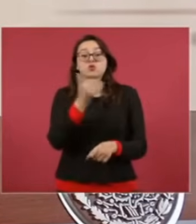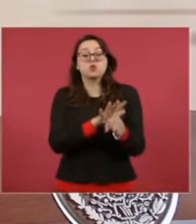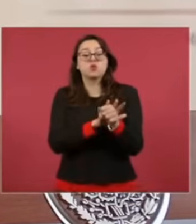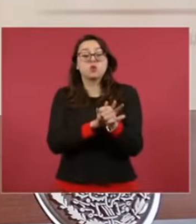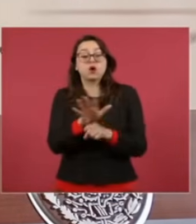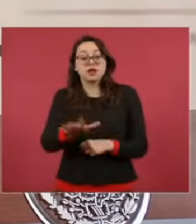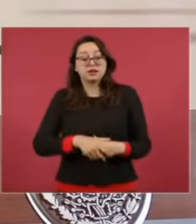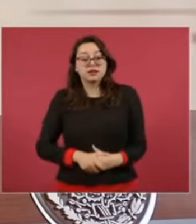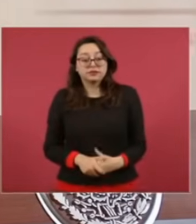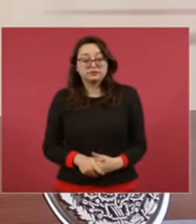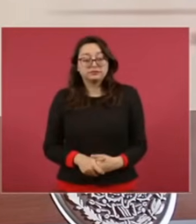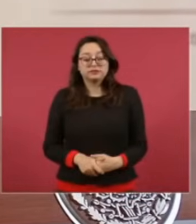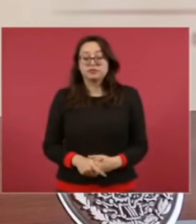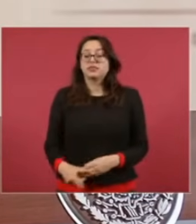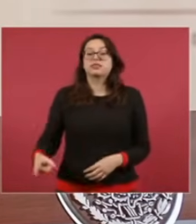haber